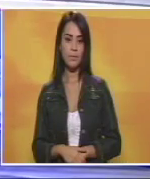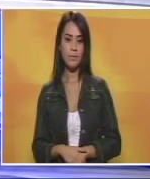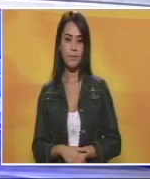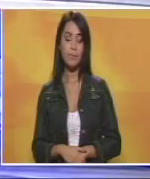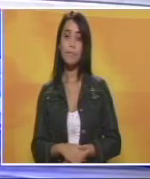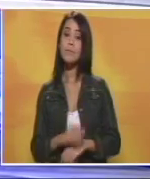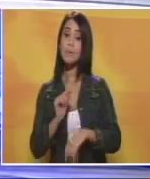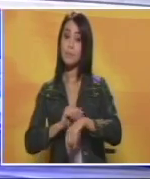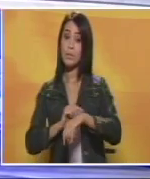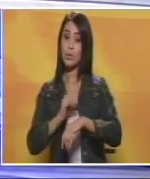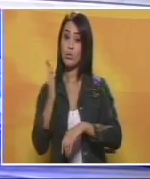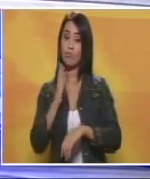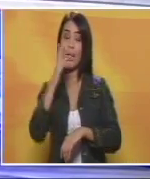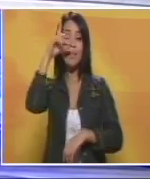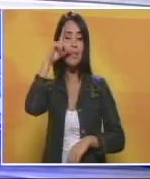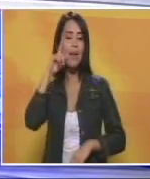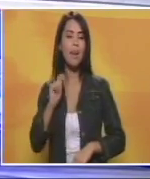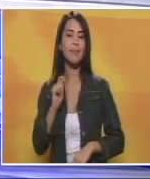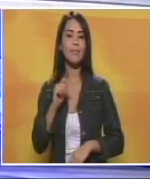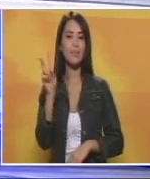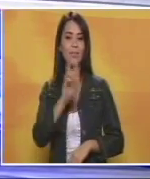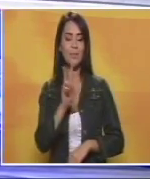En breve, talento nacional.